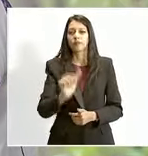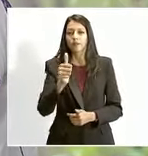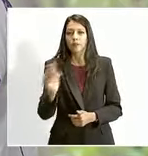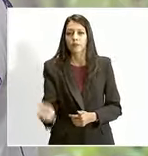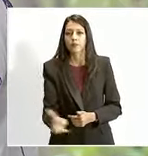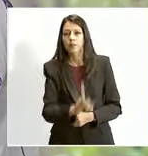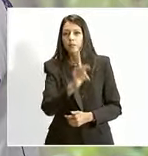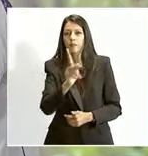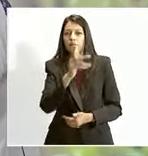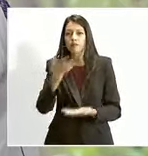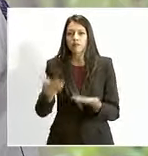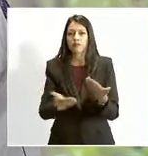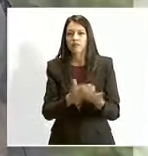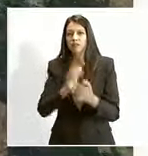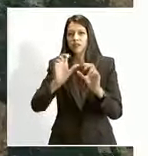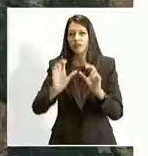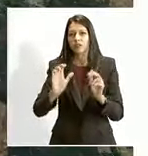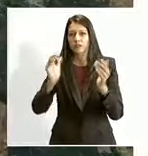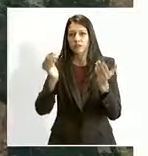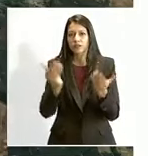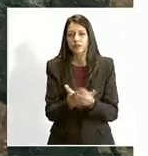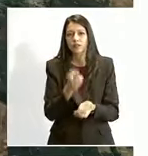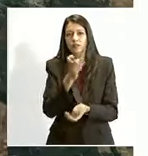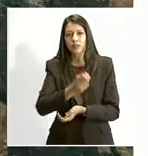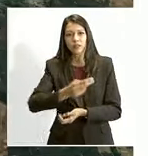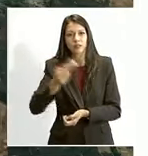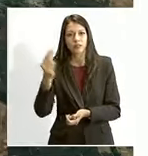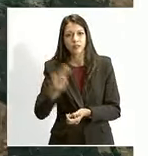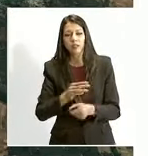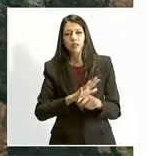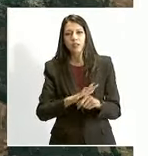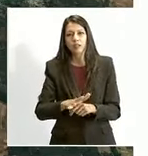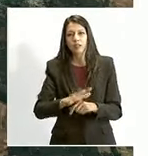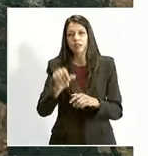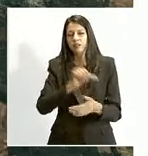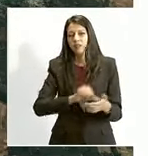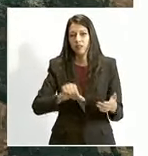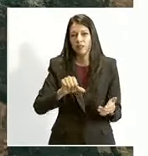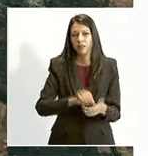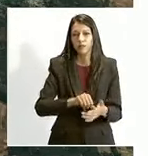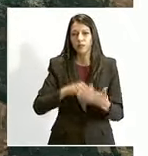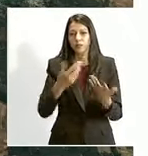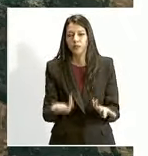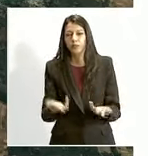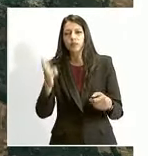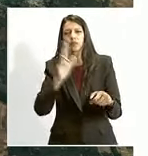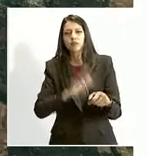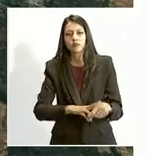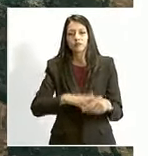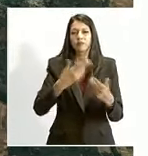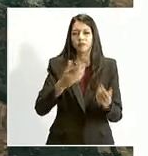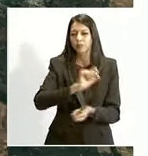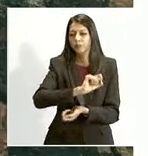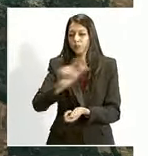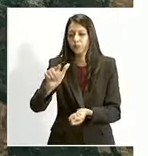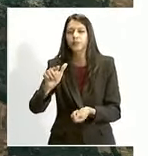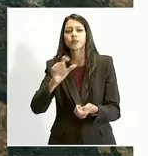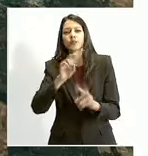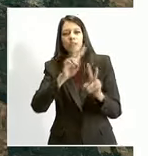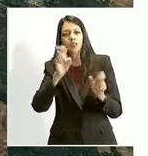comparten con chilchota esta inmensa necesidad de centros de salud de profesionales de la salud Sí